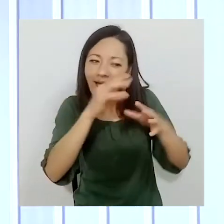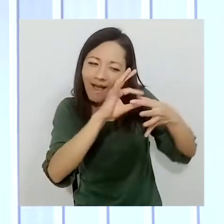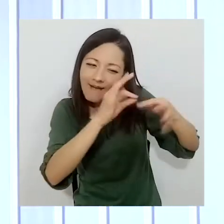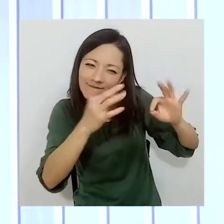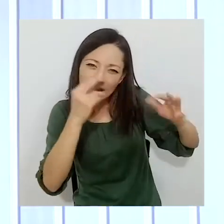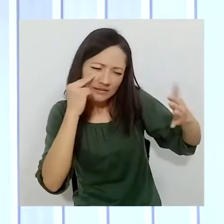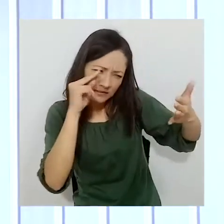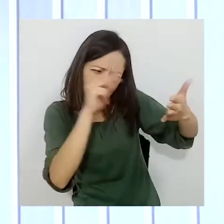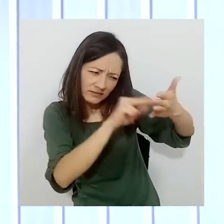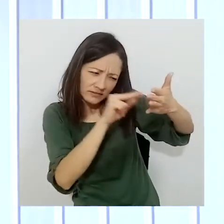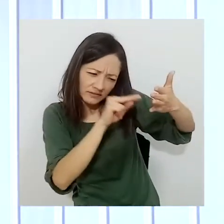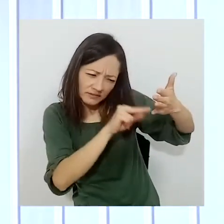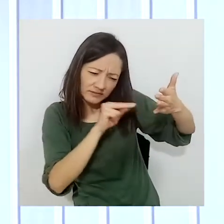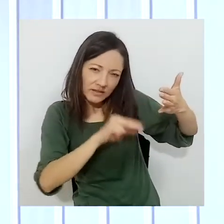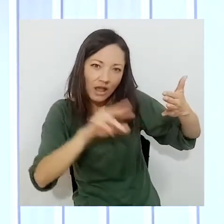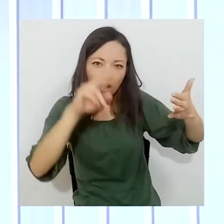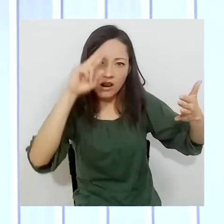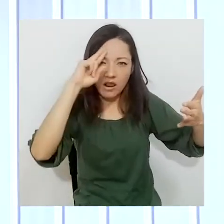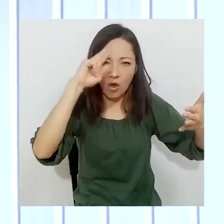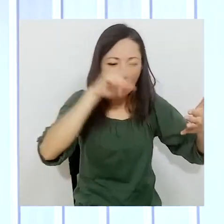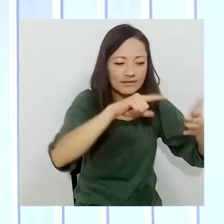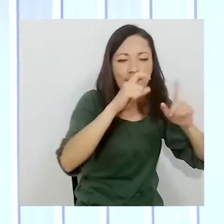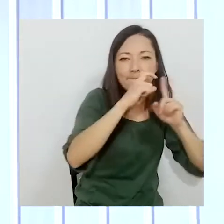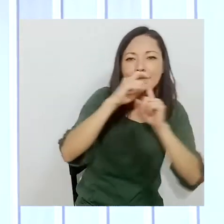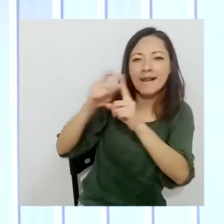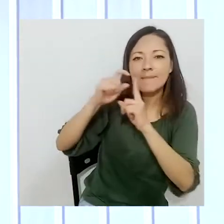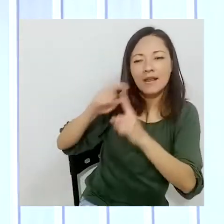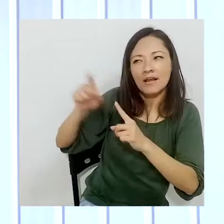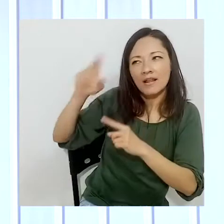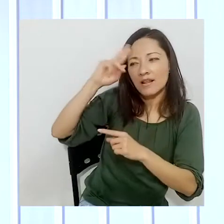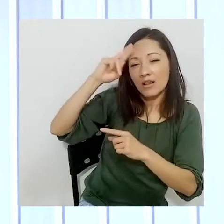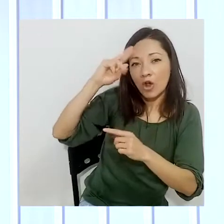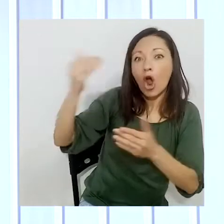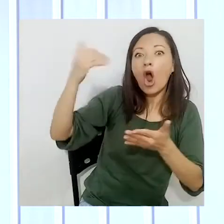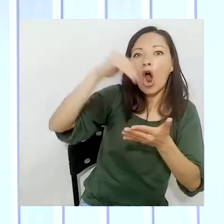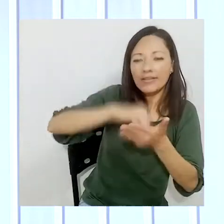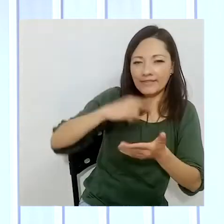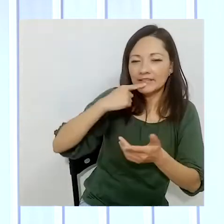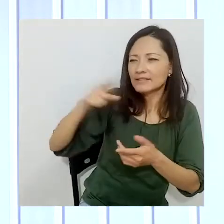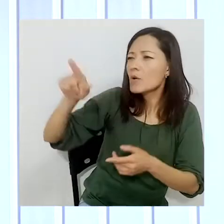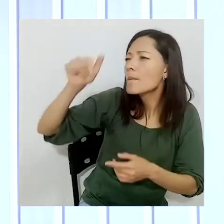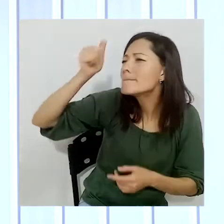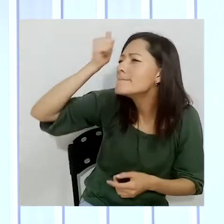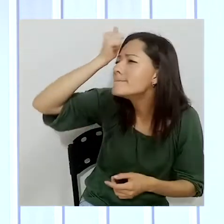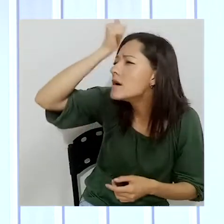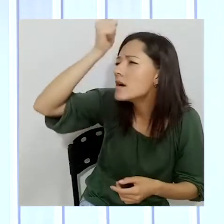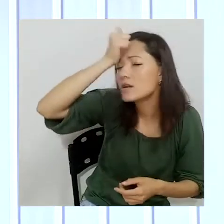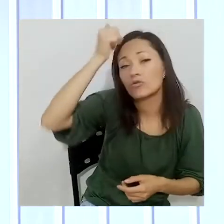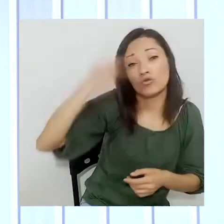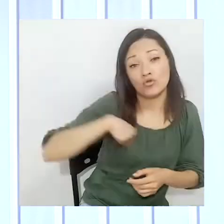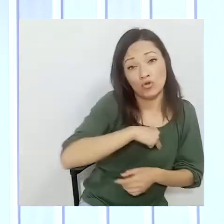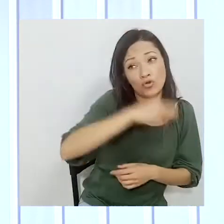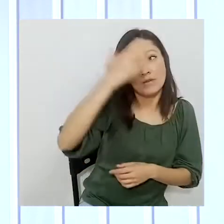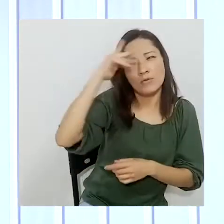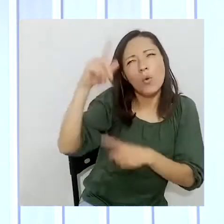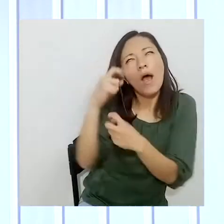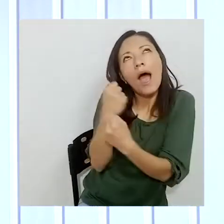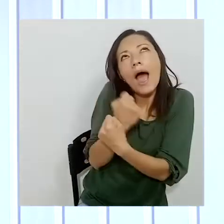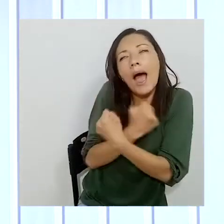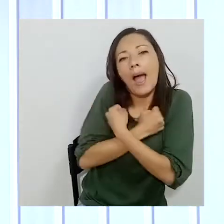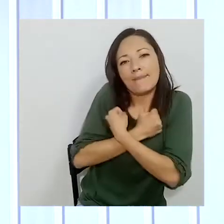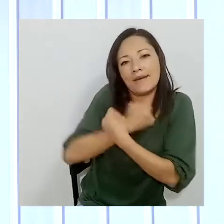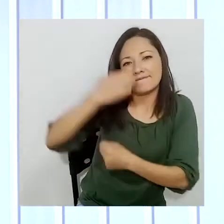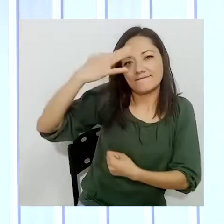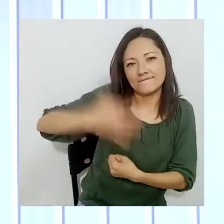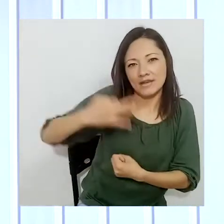particularidad, lo que están reconociendo los enemigos de Jesús de él. Le dicen otra vez, Maestro, sabemos que eres amante